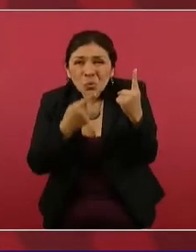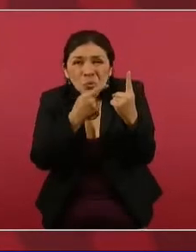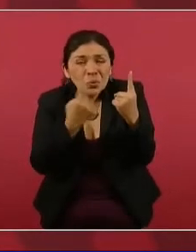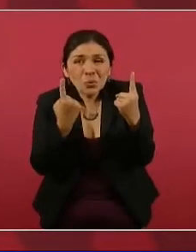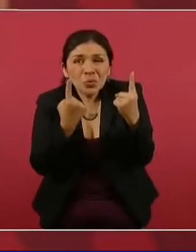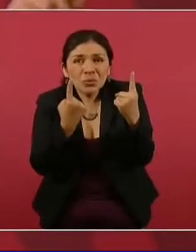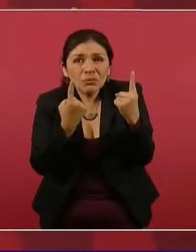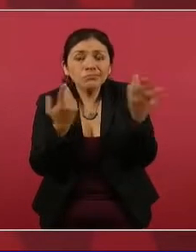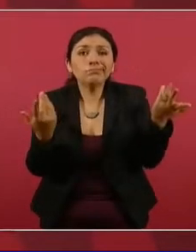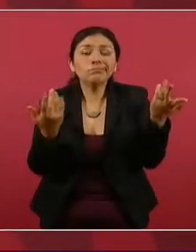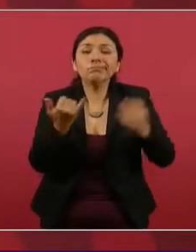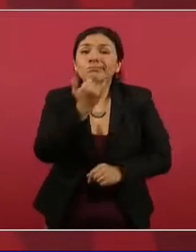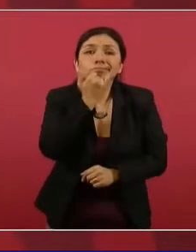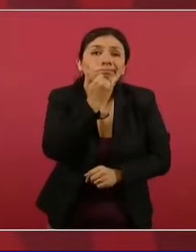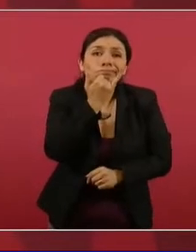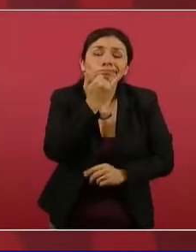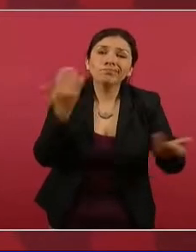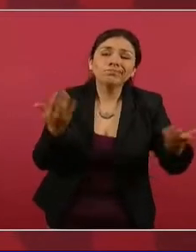no podamos